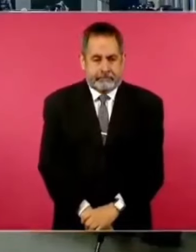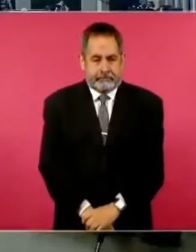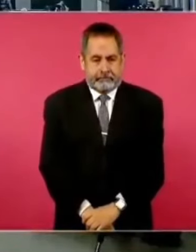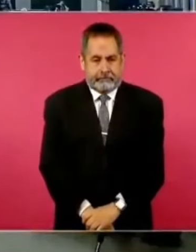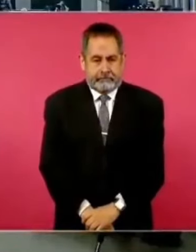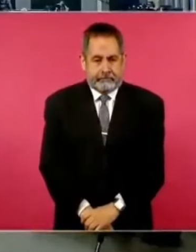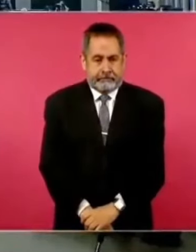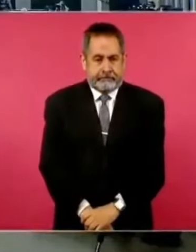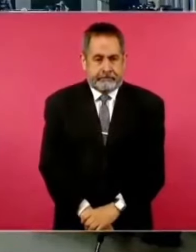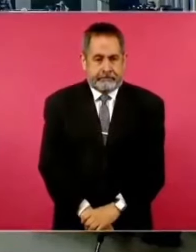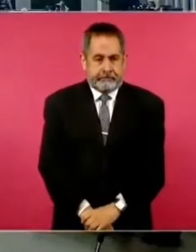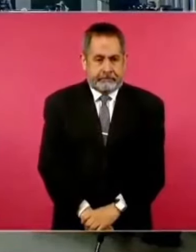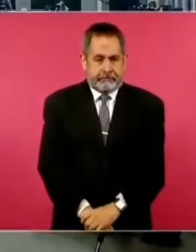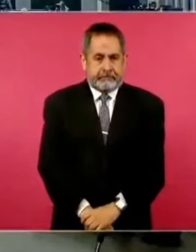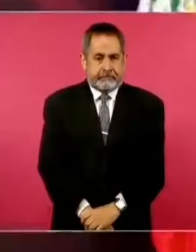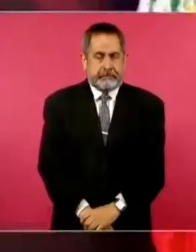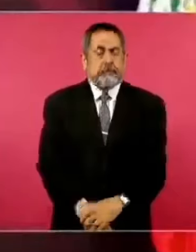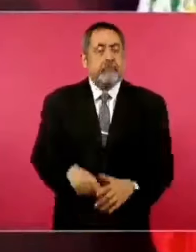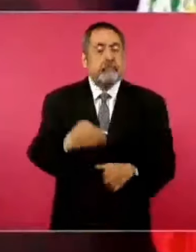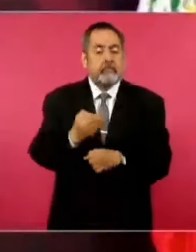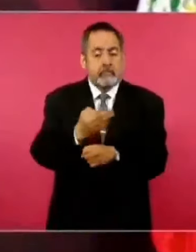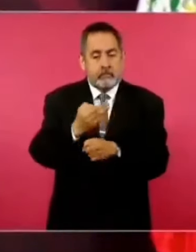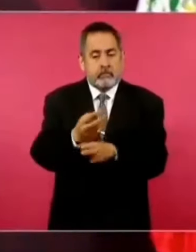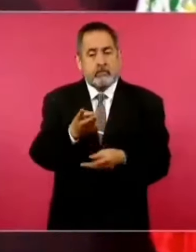Vamos a recibir hoy